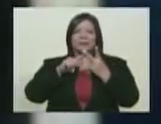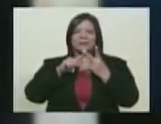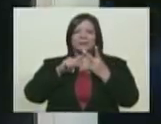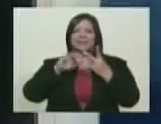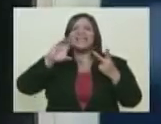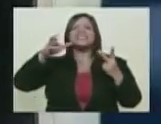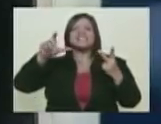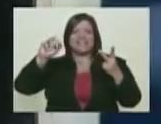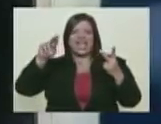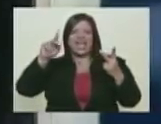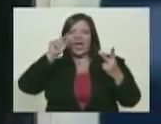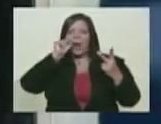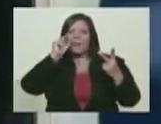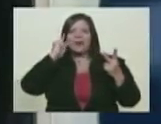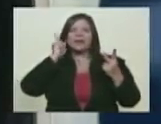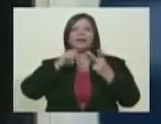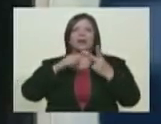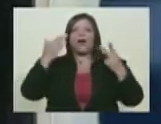Che Guevara.